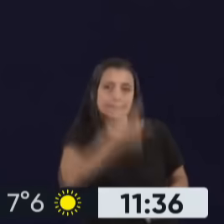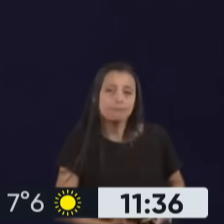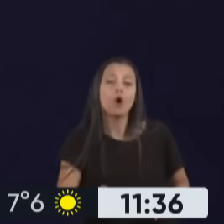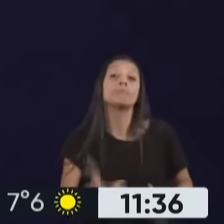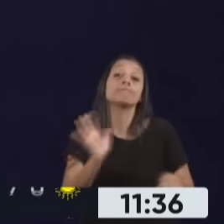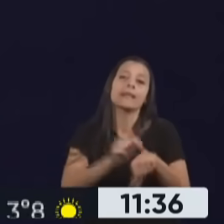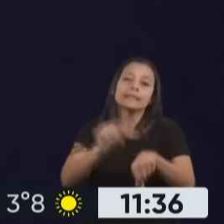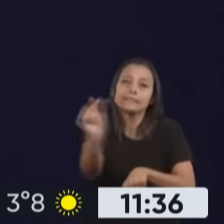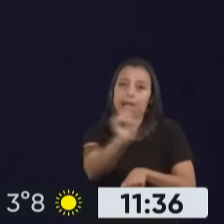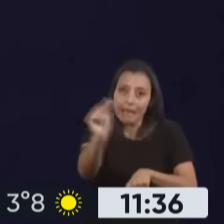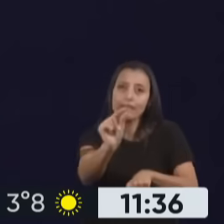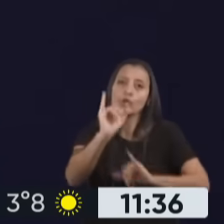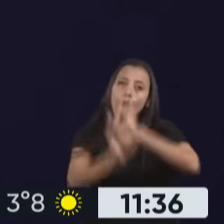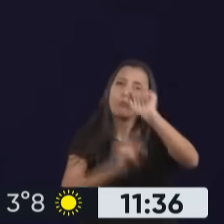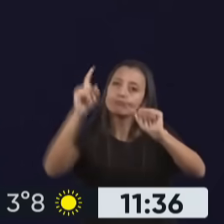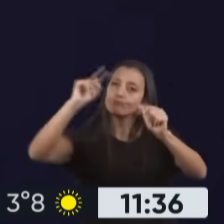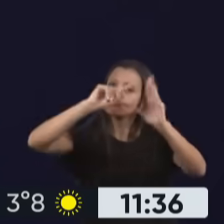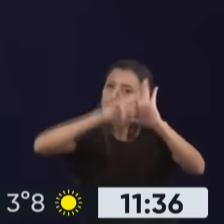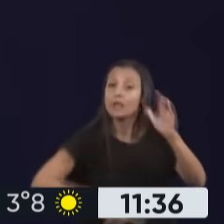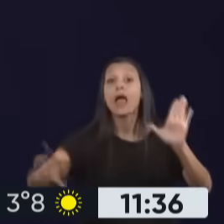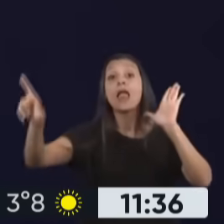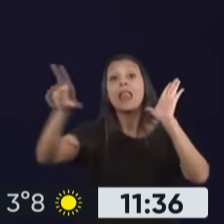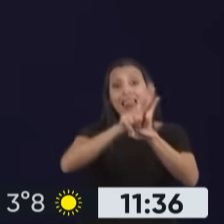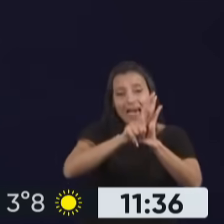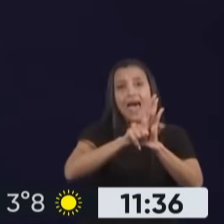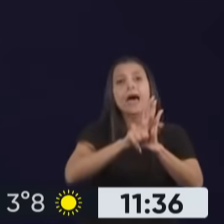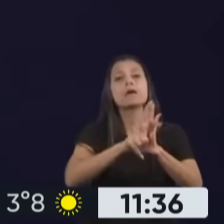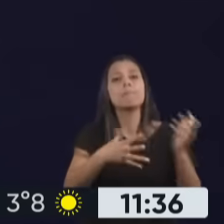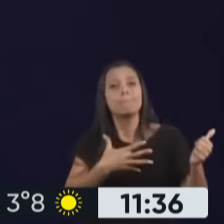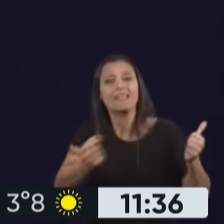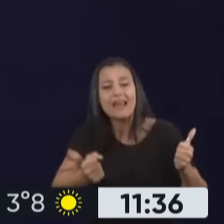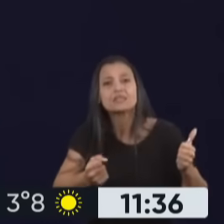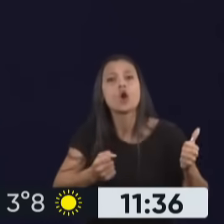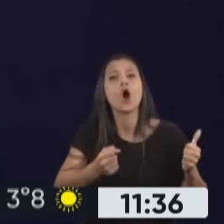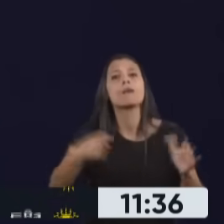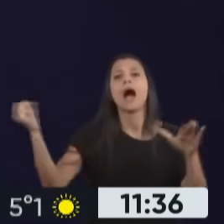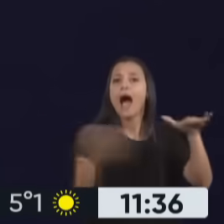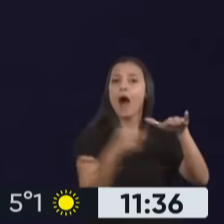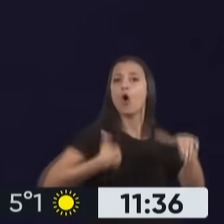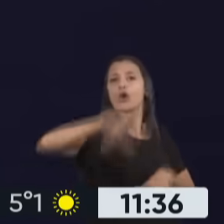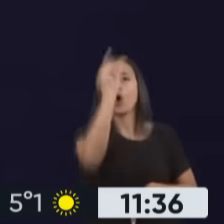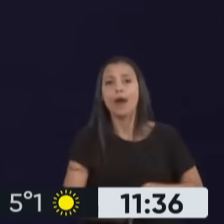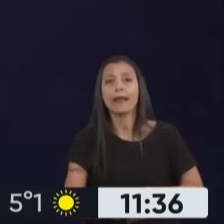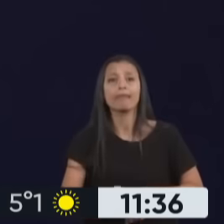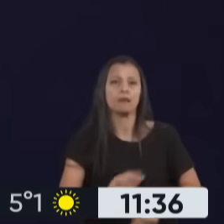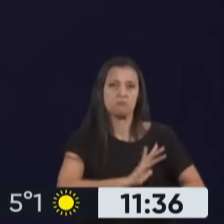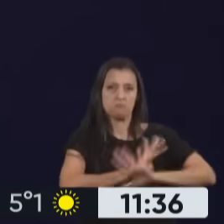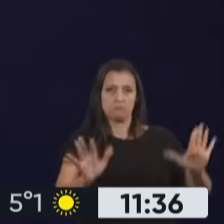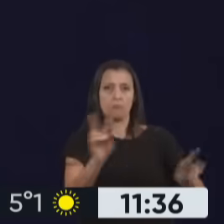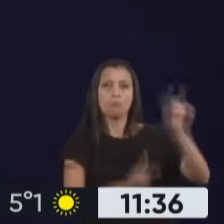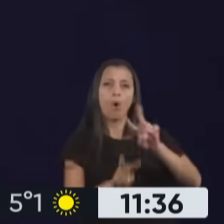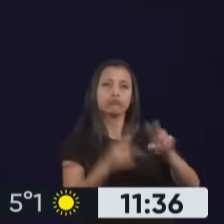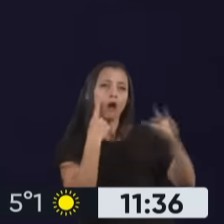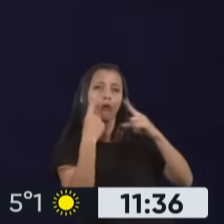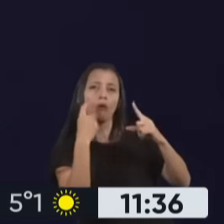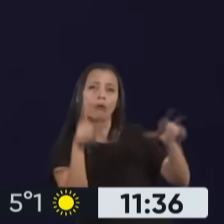30 segundos a mencionar. La ley de repatriación histórica de los ahorros de los argentinos, que termina con la lógica persecutoria